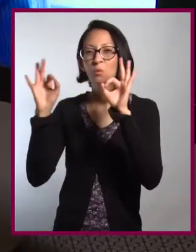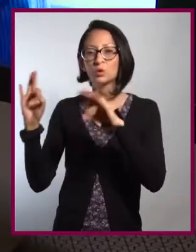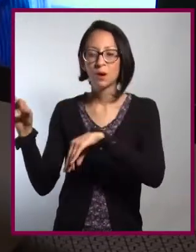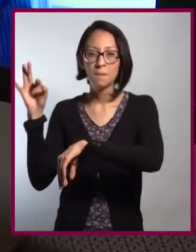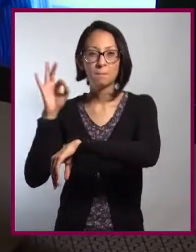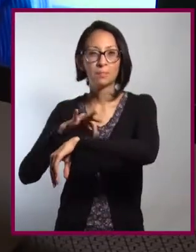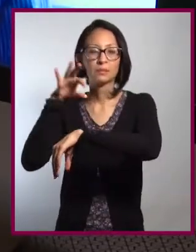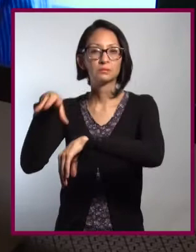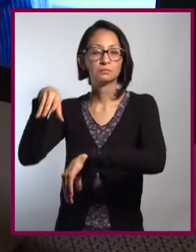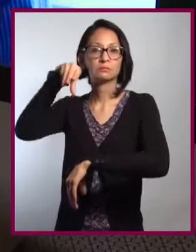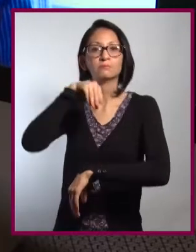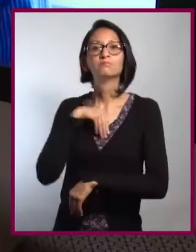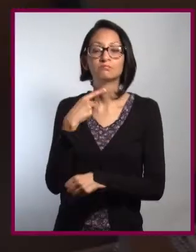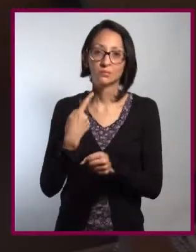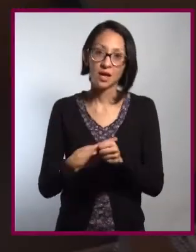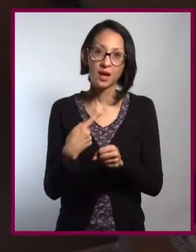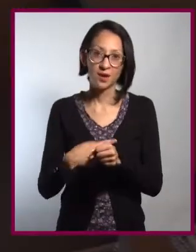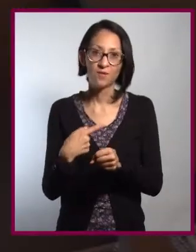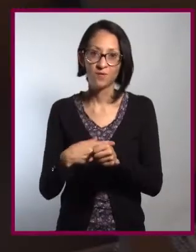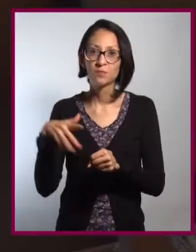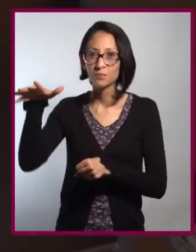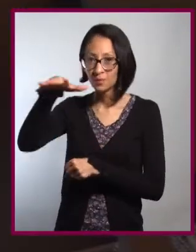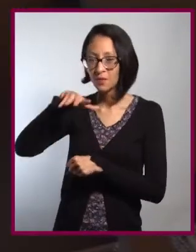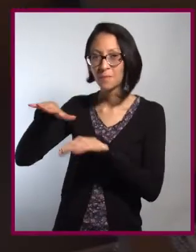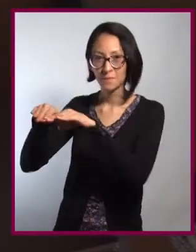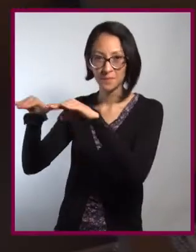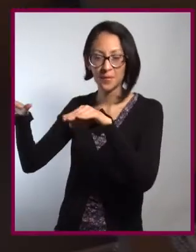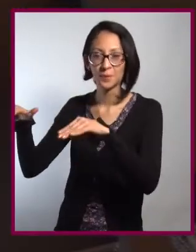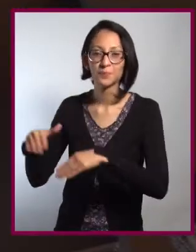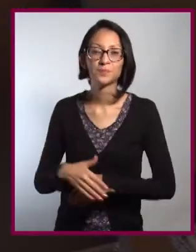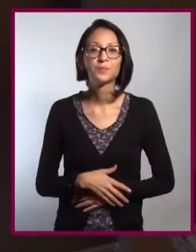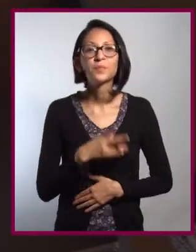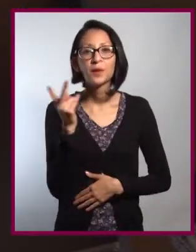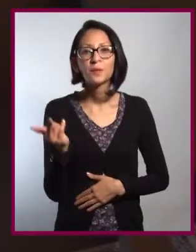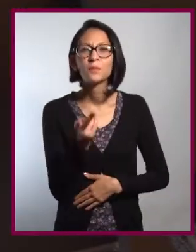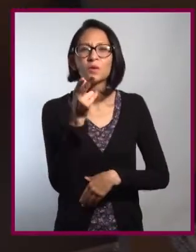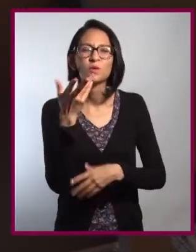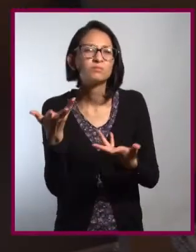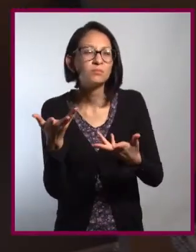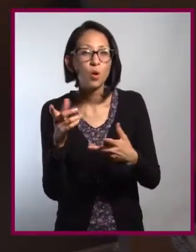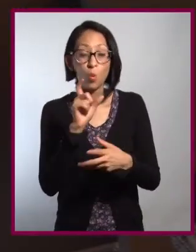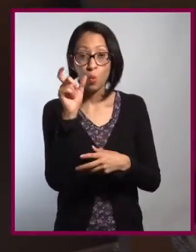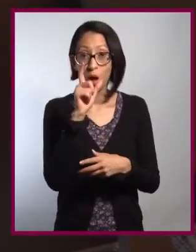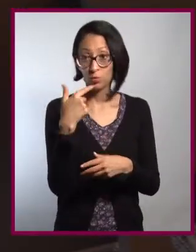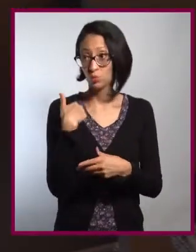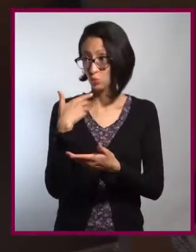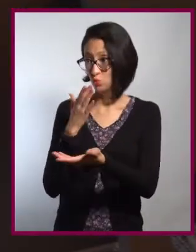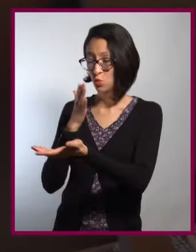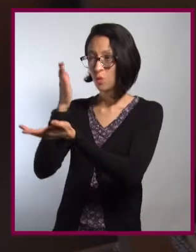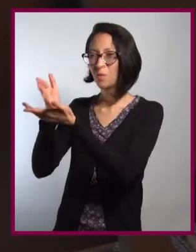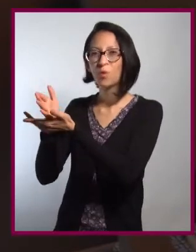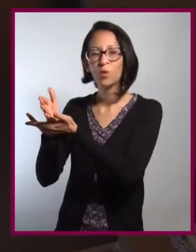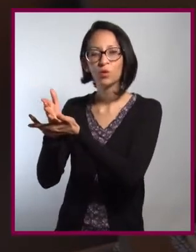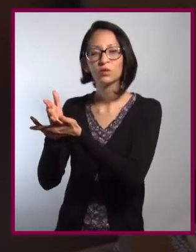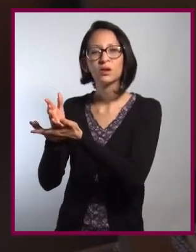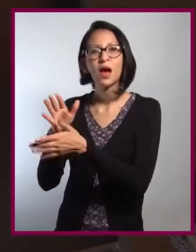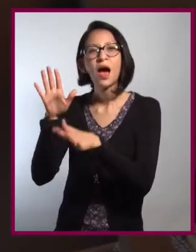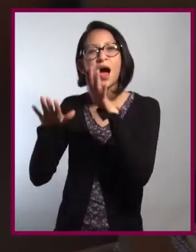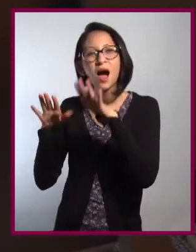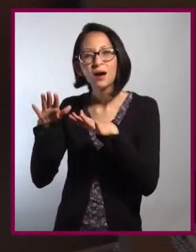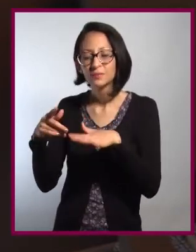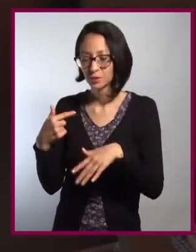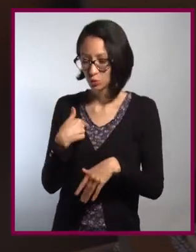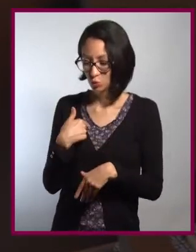enfermedades que se transmiten en las costas. Doctor, ¿cómo influye el lugar al que vamos? ¿Podría ponernos un ejemplo de qué hace falta tomar